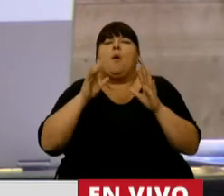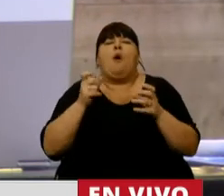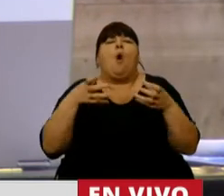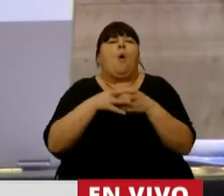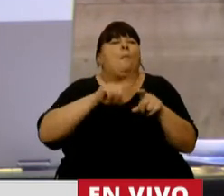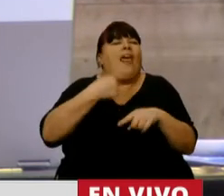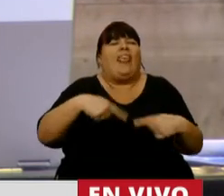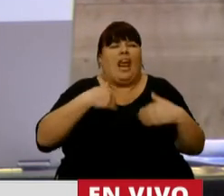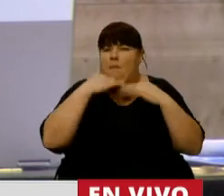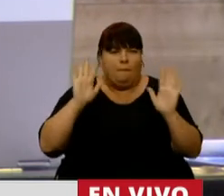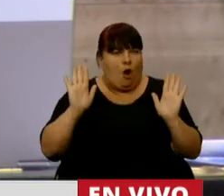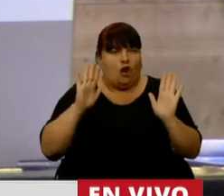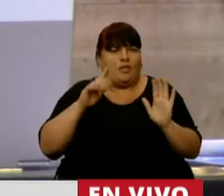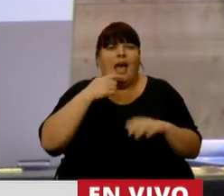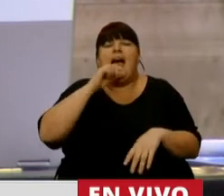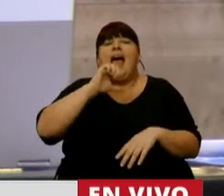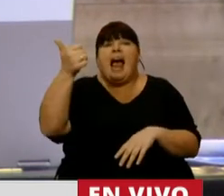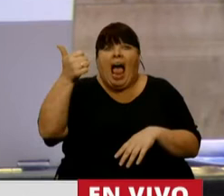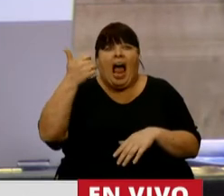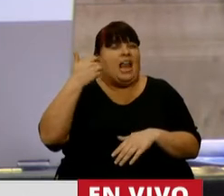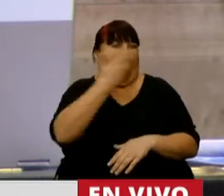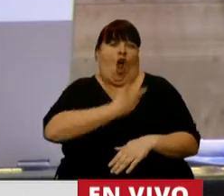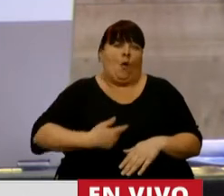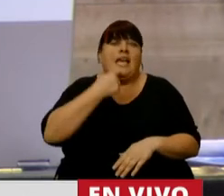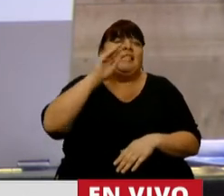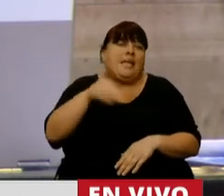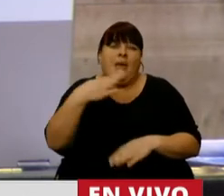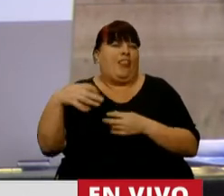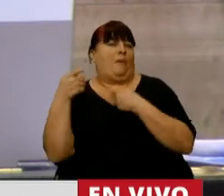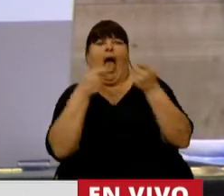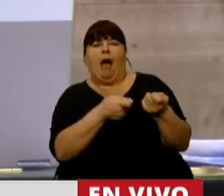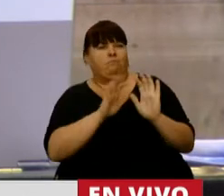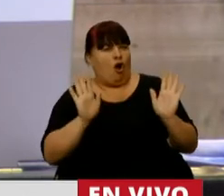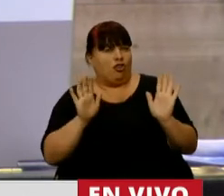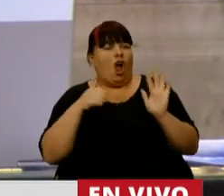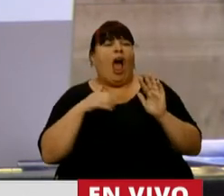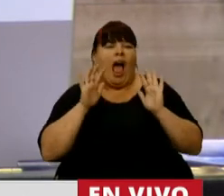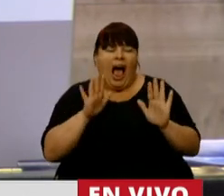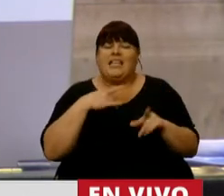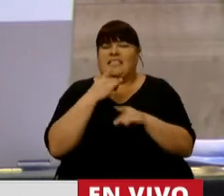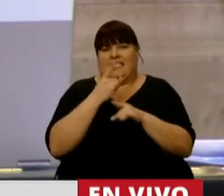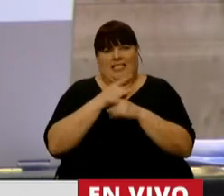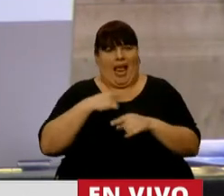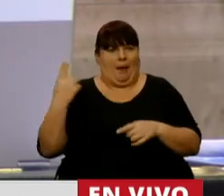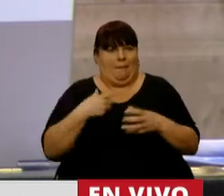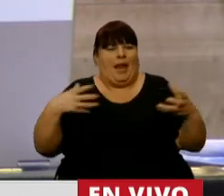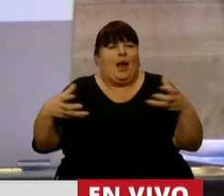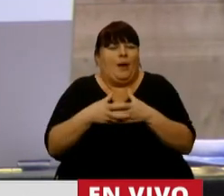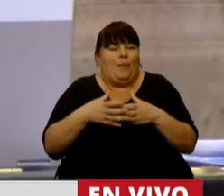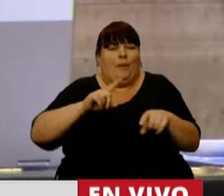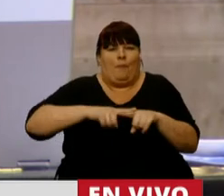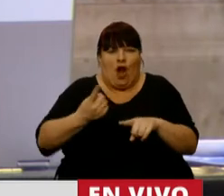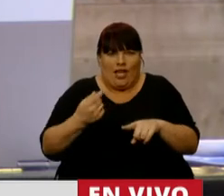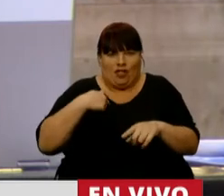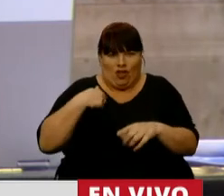color político, el que gana gobierna, el que pierde acompaña. Y eso es lo que siempre hemos hecho desde el espacio